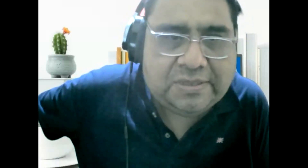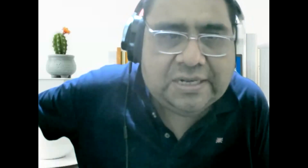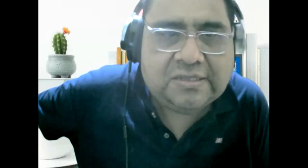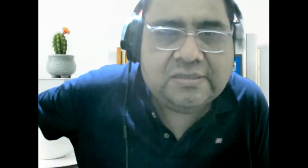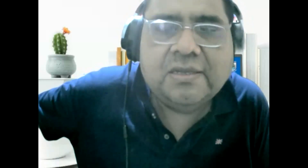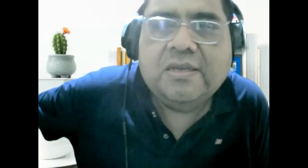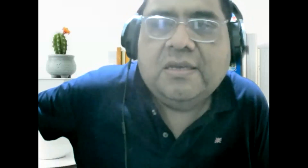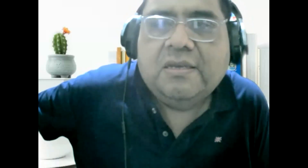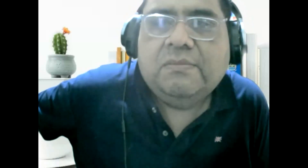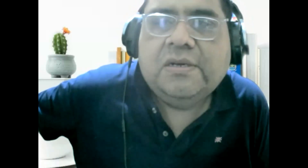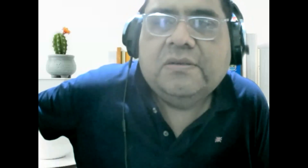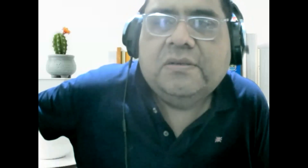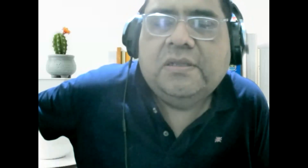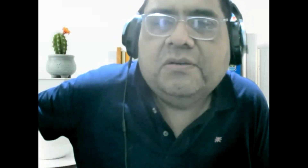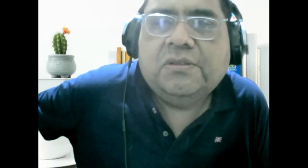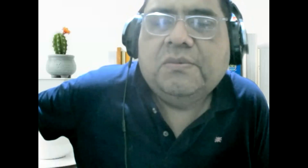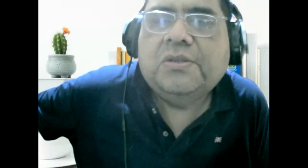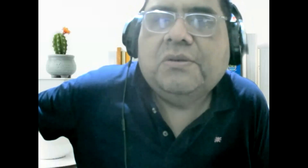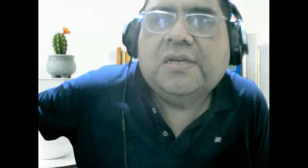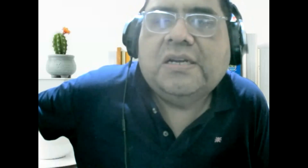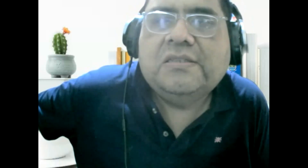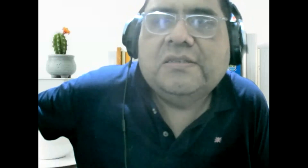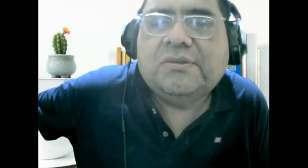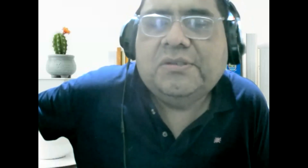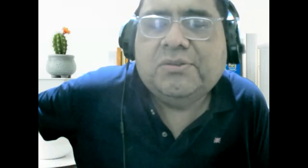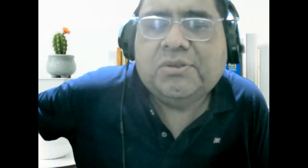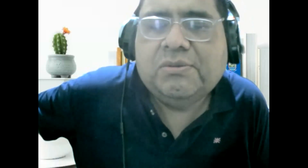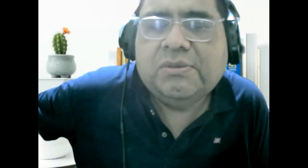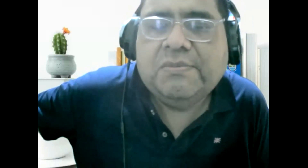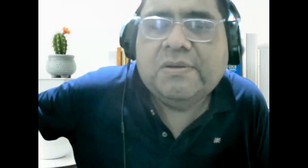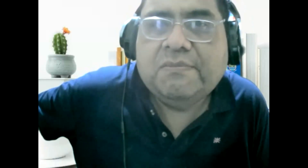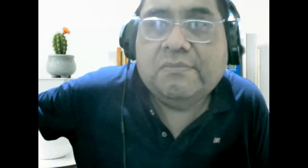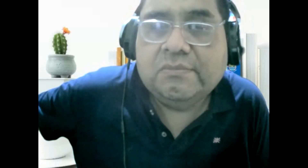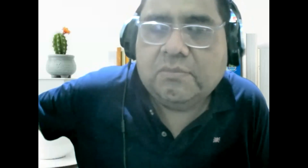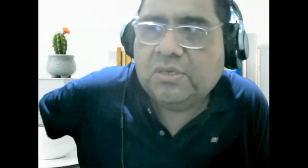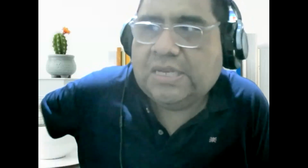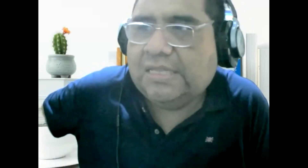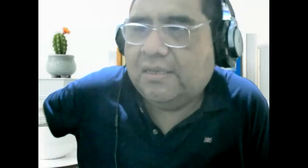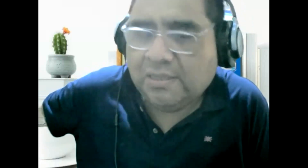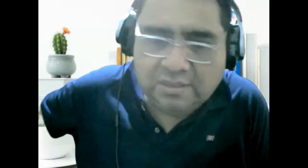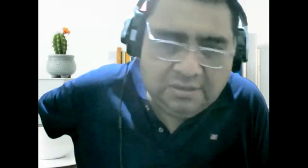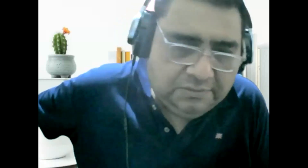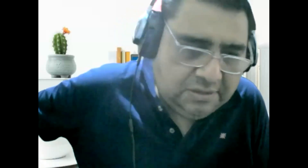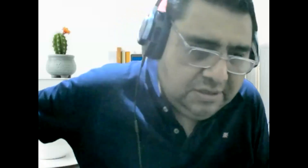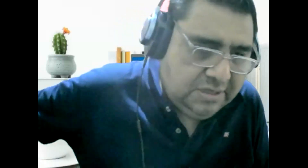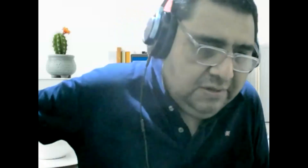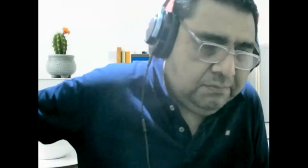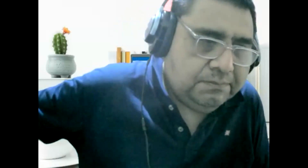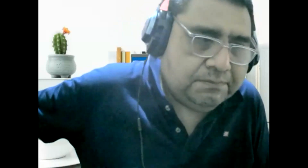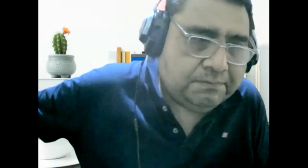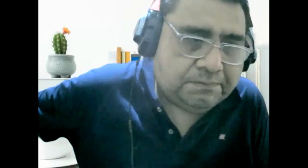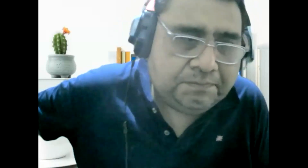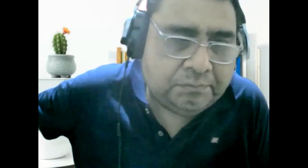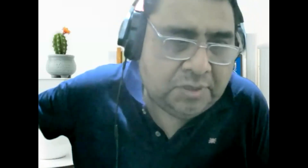volvemos nuevamente a clases. Bien, hoy día continuando con las clases, hoy sí nos toca un tema muy grande, así es